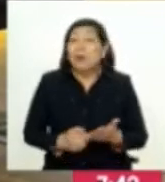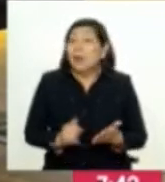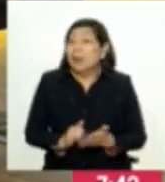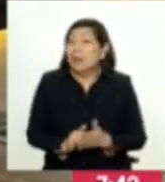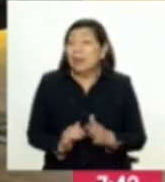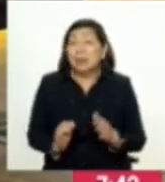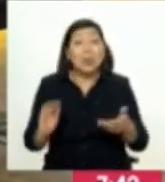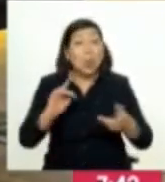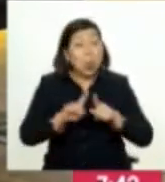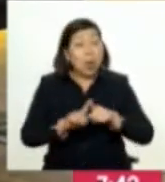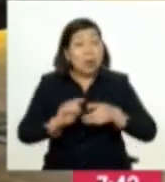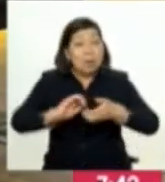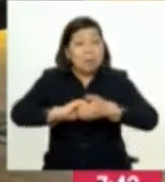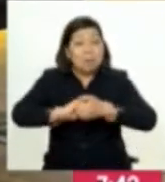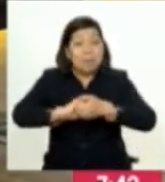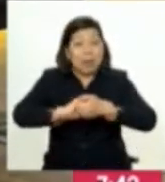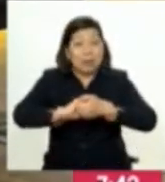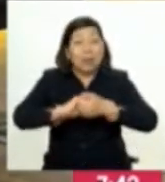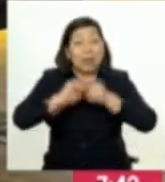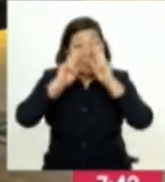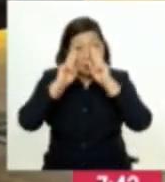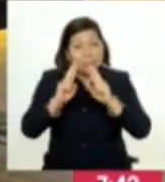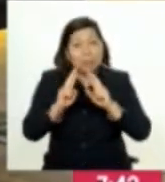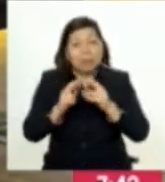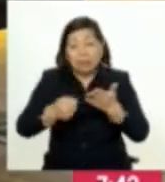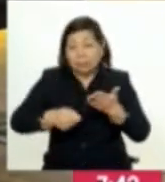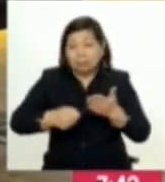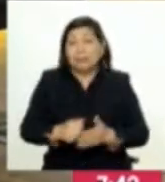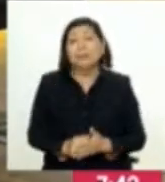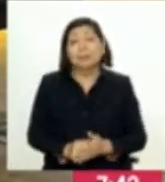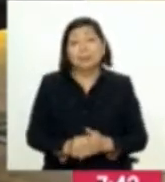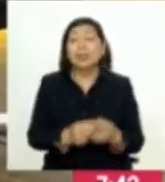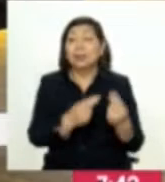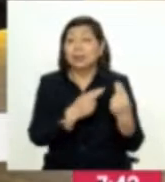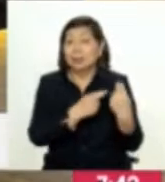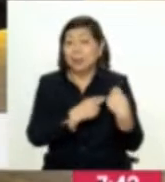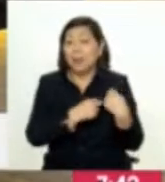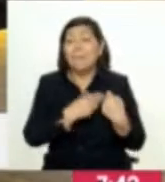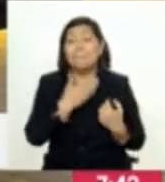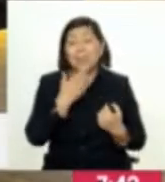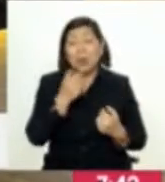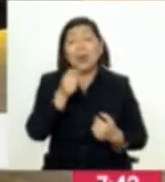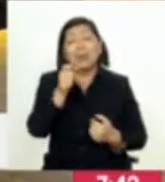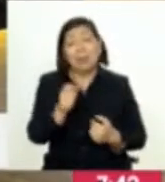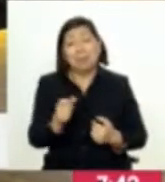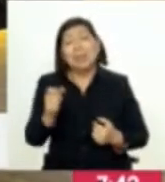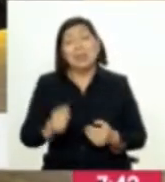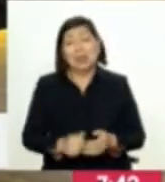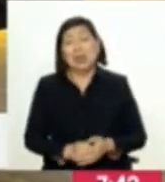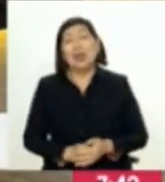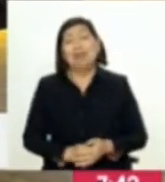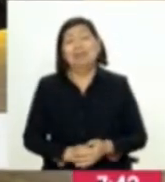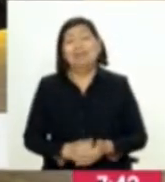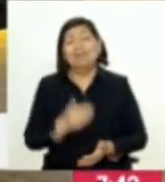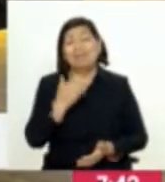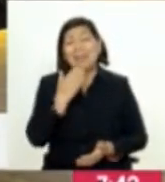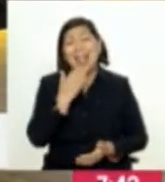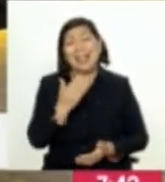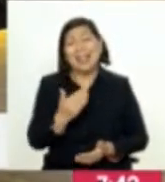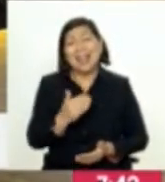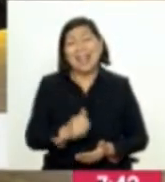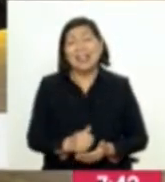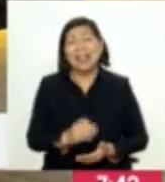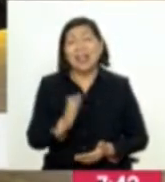es un pacto, bueno, y ese pacto tiene que ser respetado. Y eso es compromiso y calidad de gente. Muchas gracias. Muchas gracias